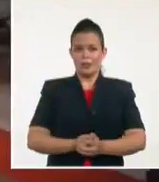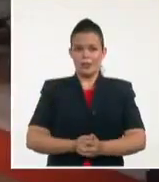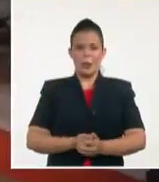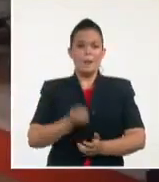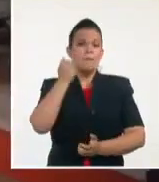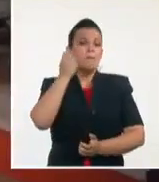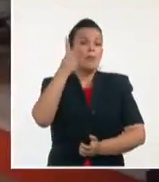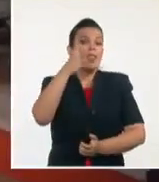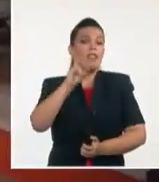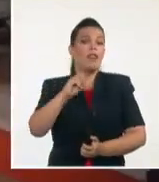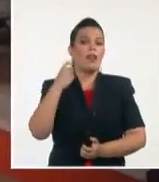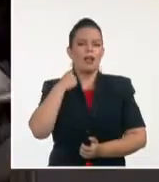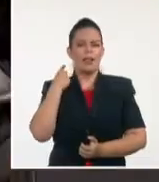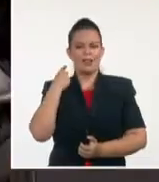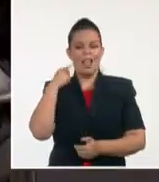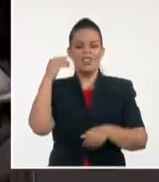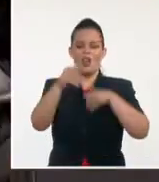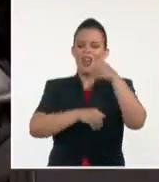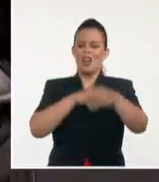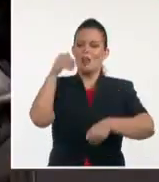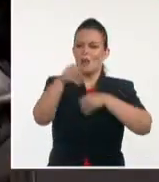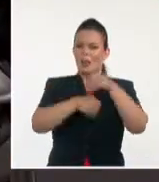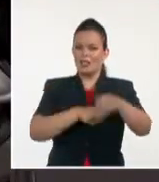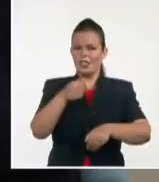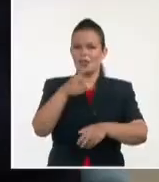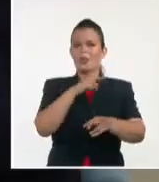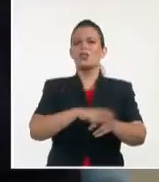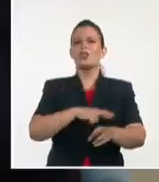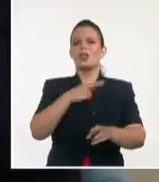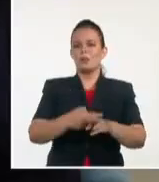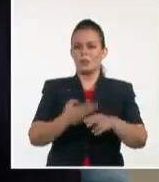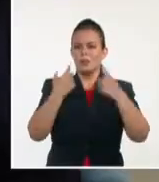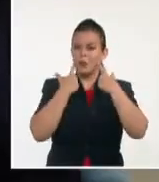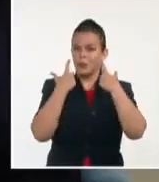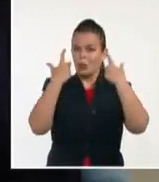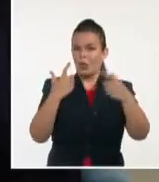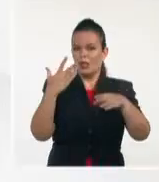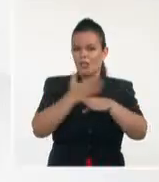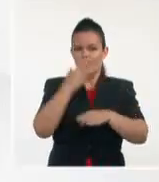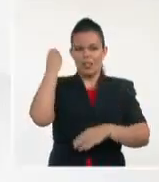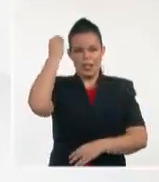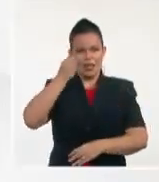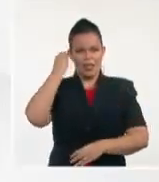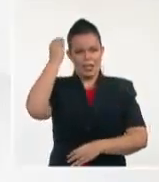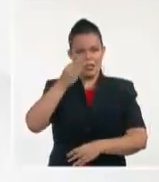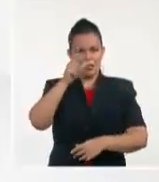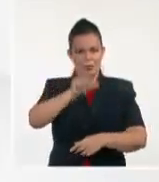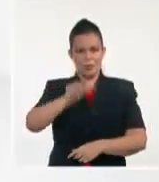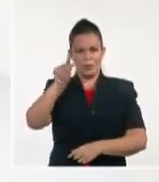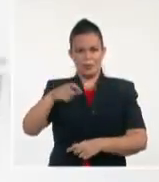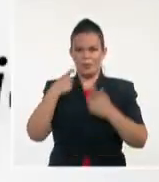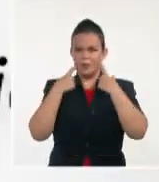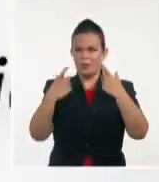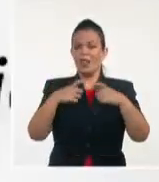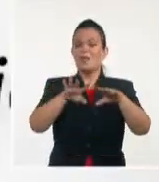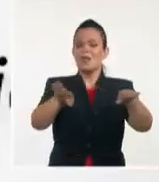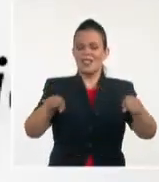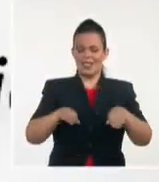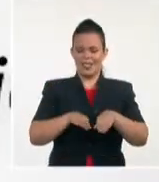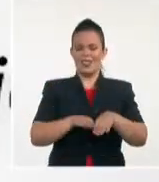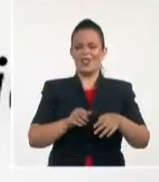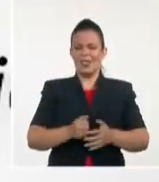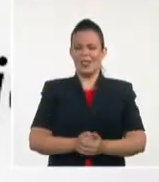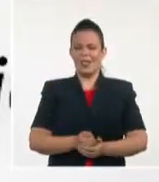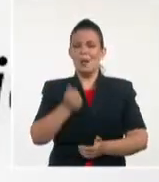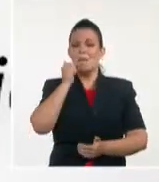20 años con la participación de reconocidos analistas y personalidades. Mesa Redonda,